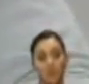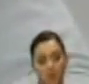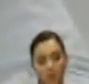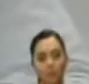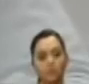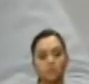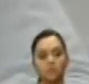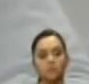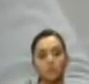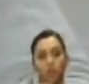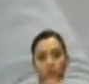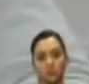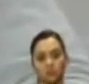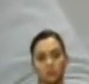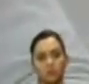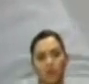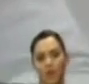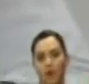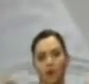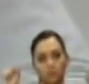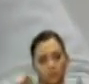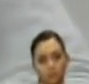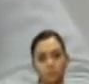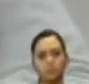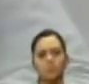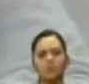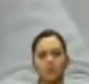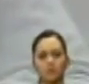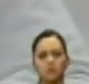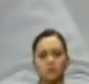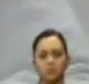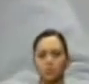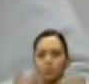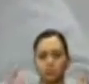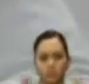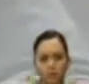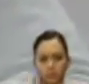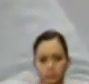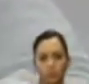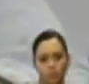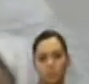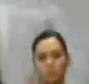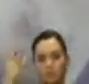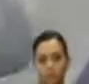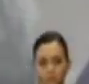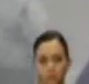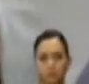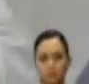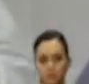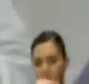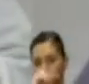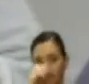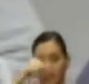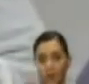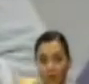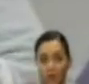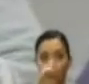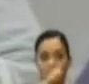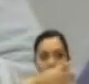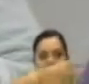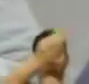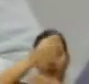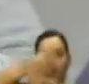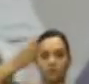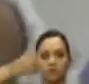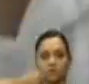Pero además son procesos mucho más largos que los nuestros. Pero gastan mucho menos dinero. Entonces acuérdense que aquí cada federación todavía siguen